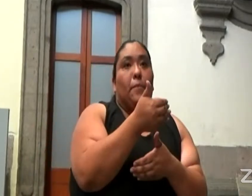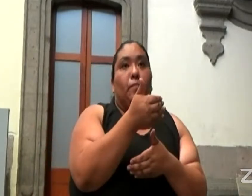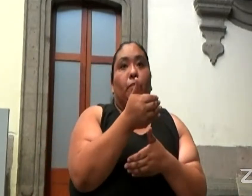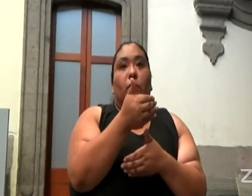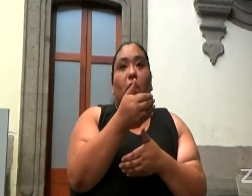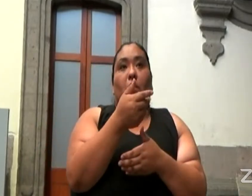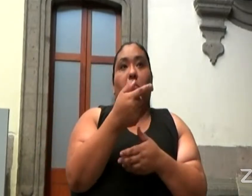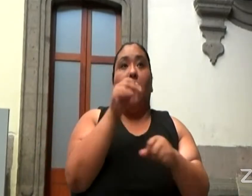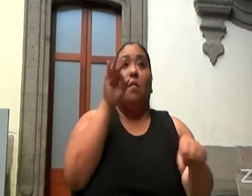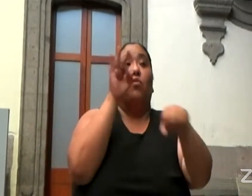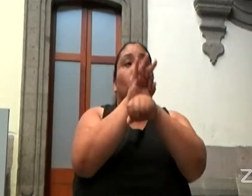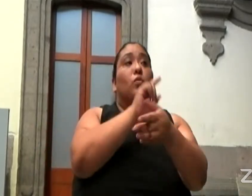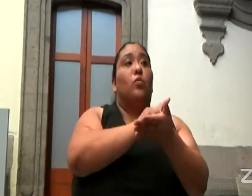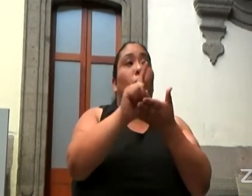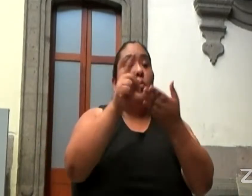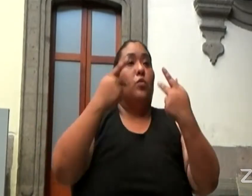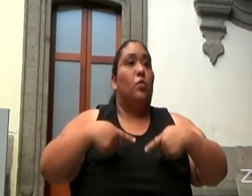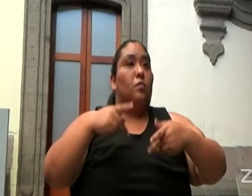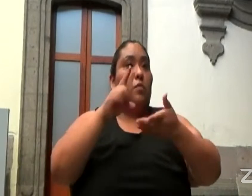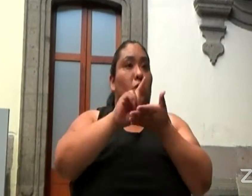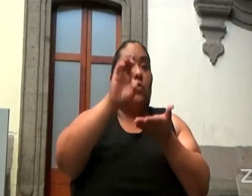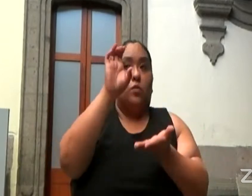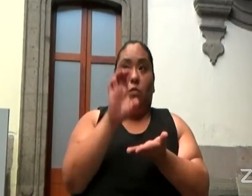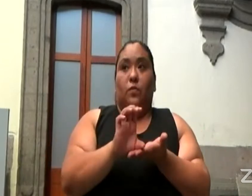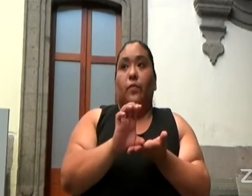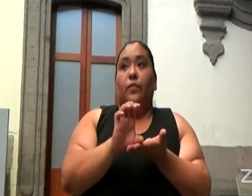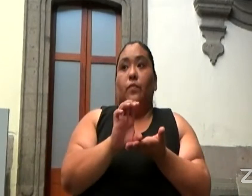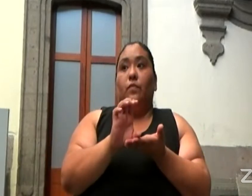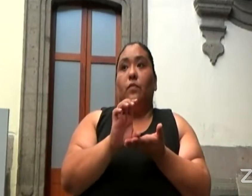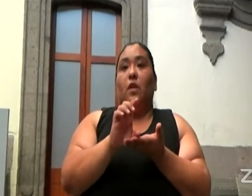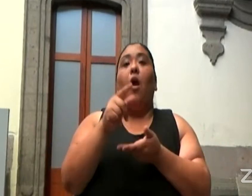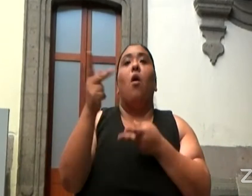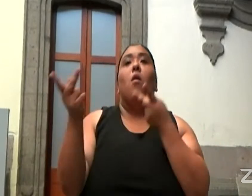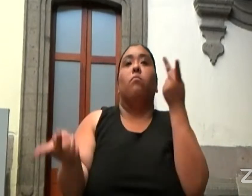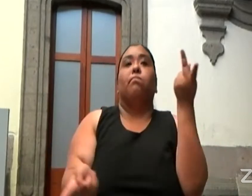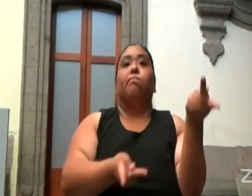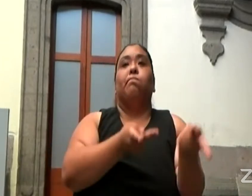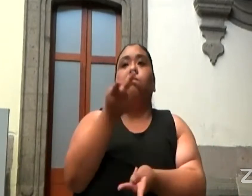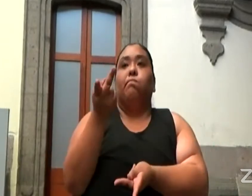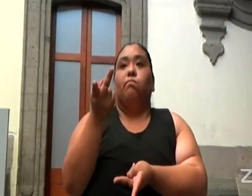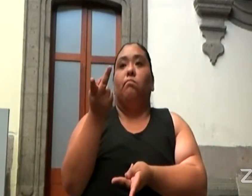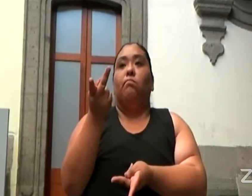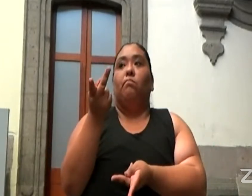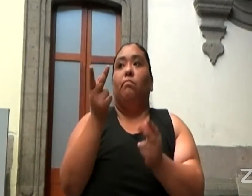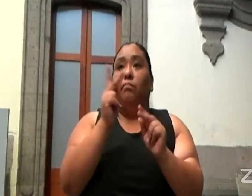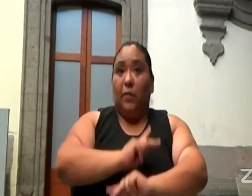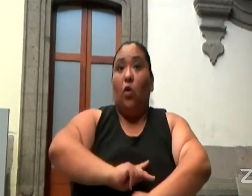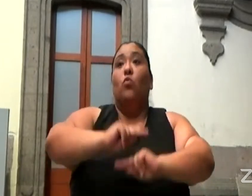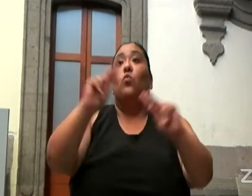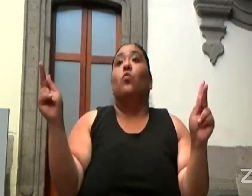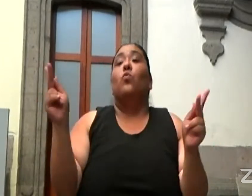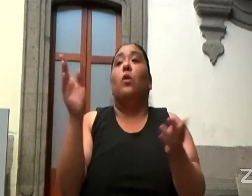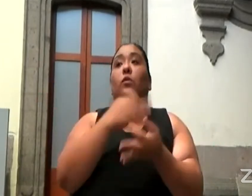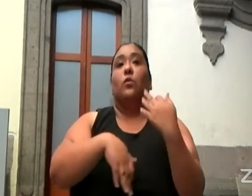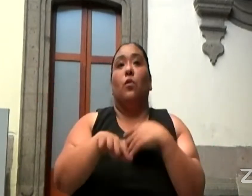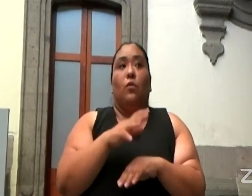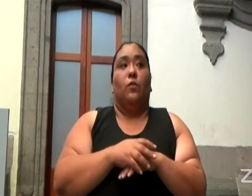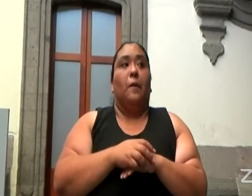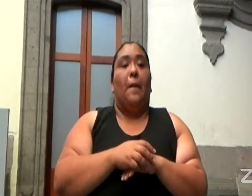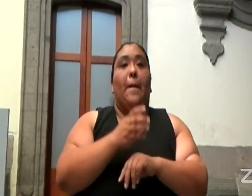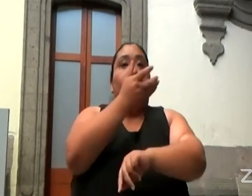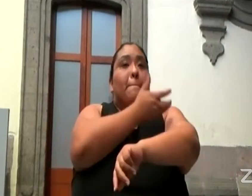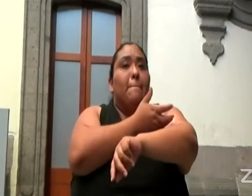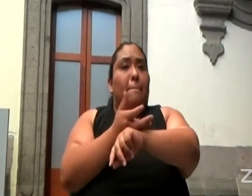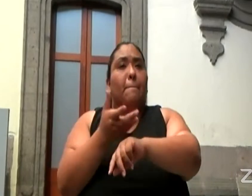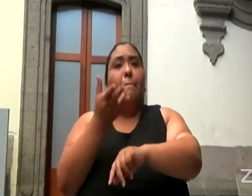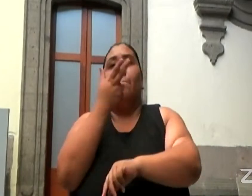derechos de las personas con discapacidad. Y aquí la pregunta, yo se las voy a lanzar a ustedes, compañeras y